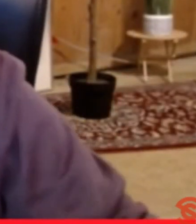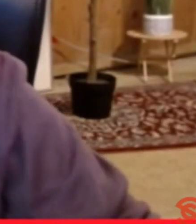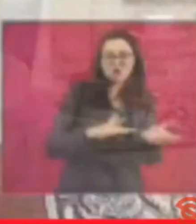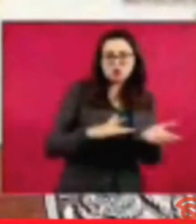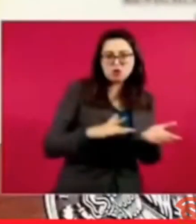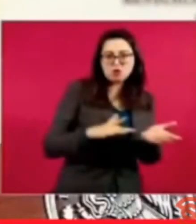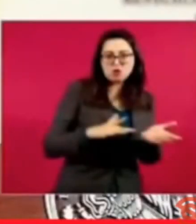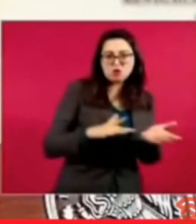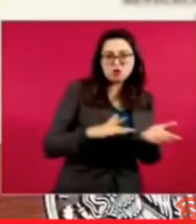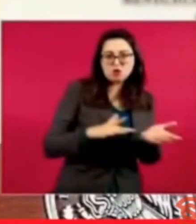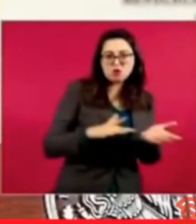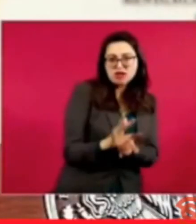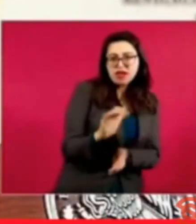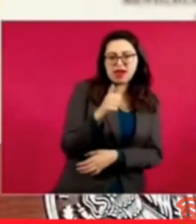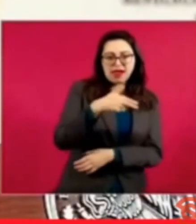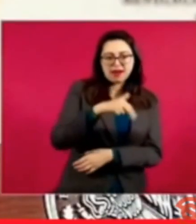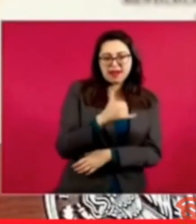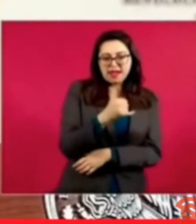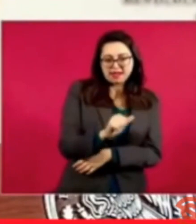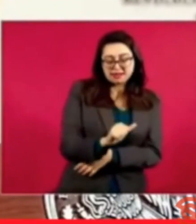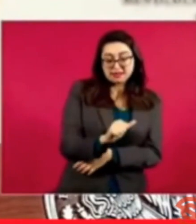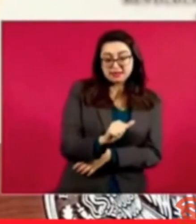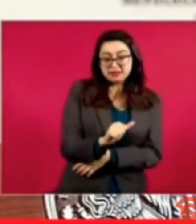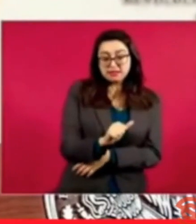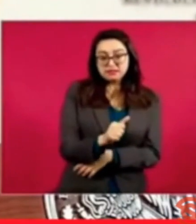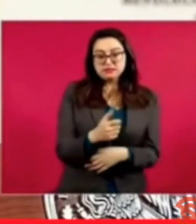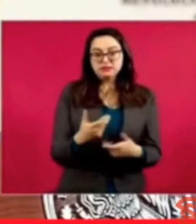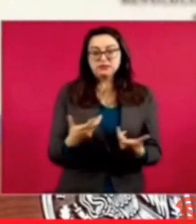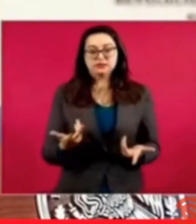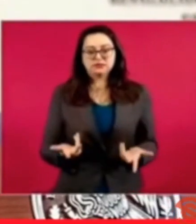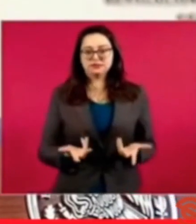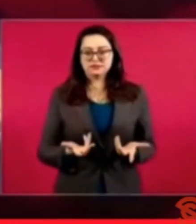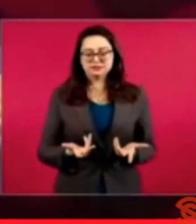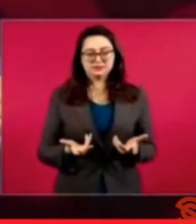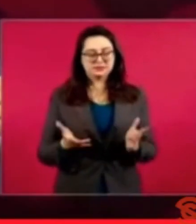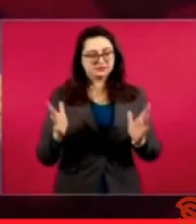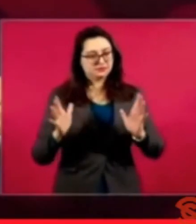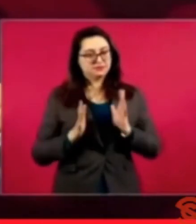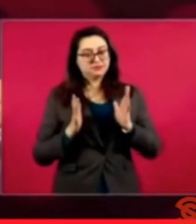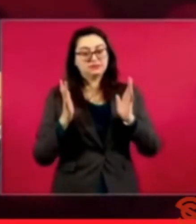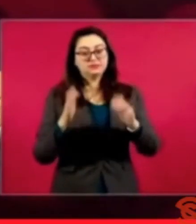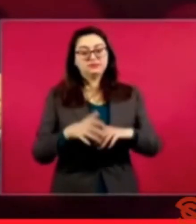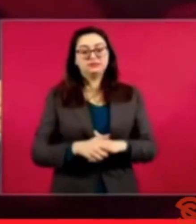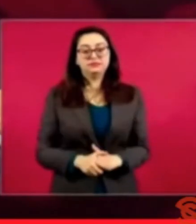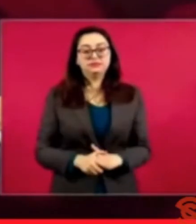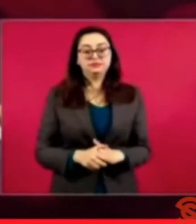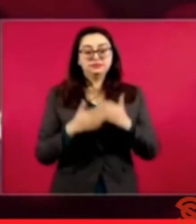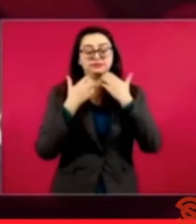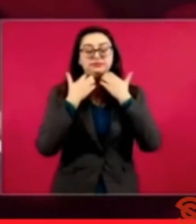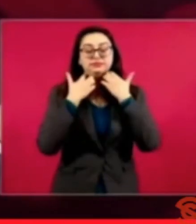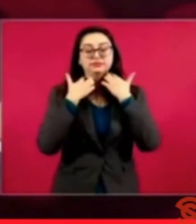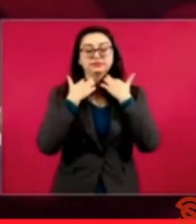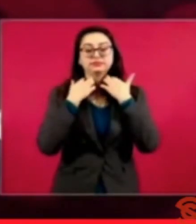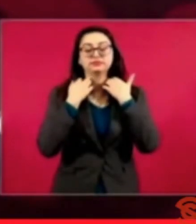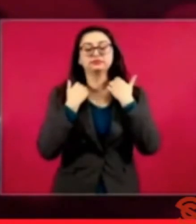mañana. Les voy a dar un adelanto para que no se quejen,